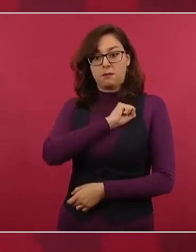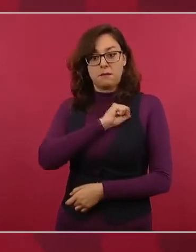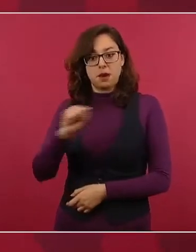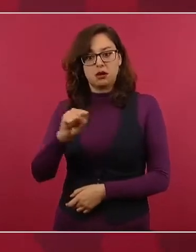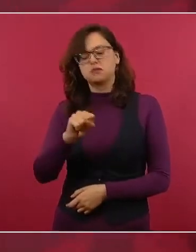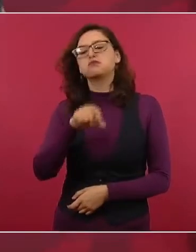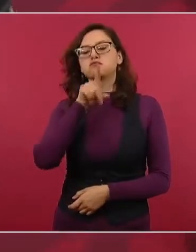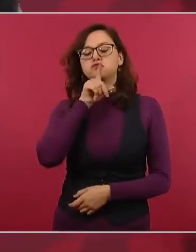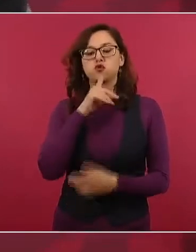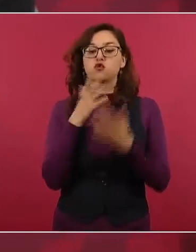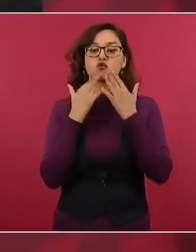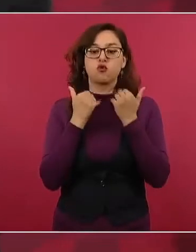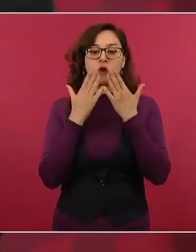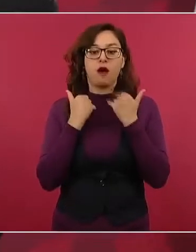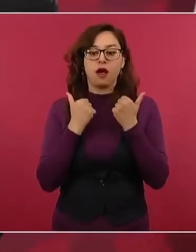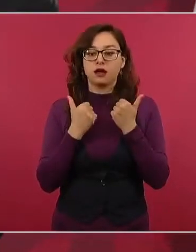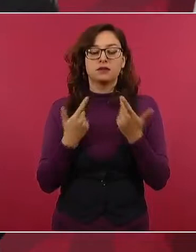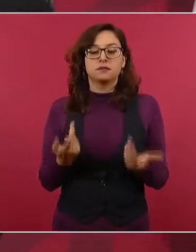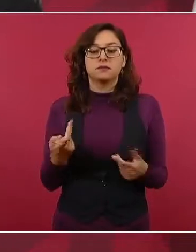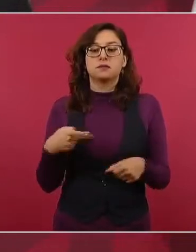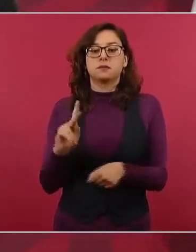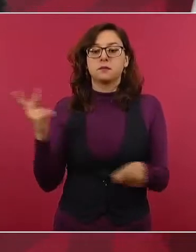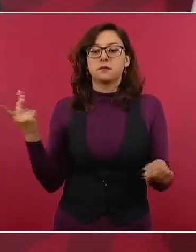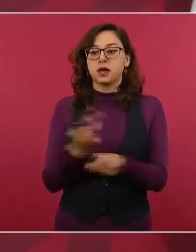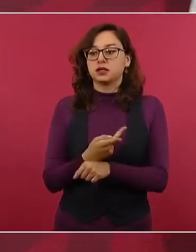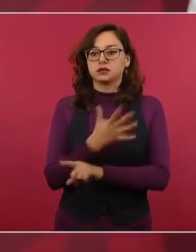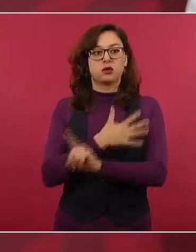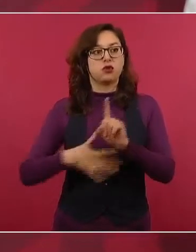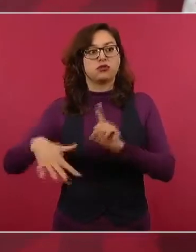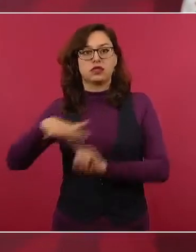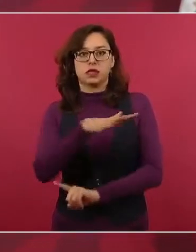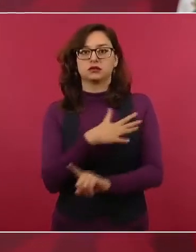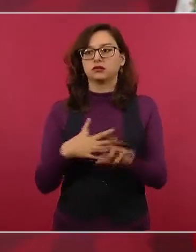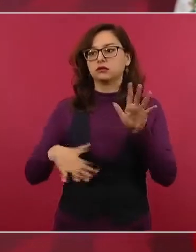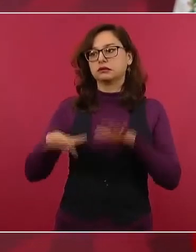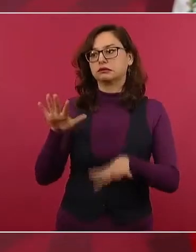a algunos a tomar el camino de las conductas antisociales.